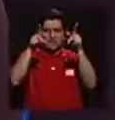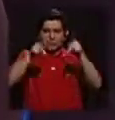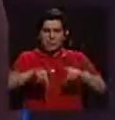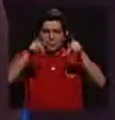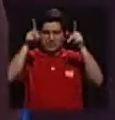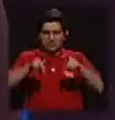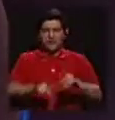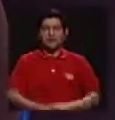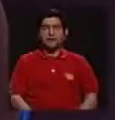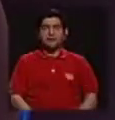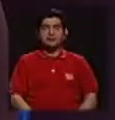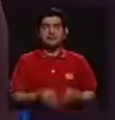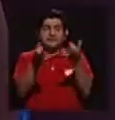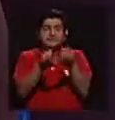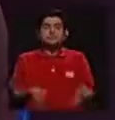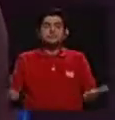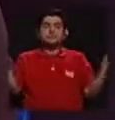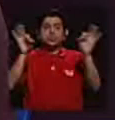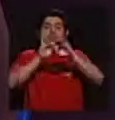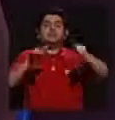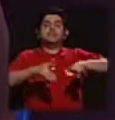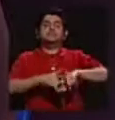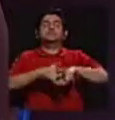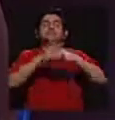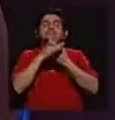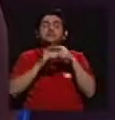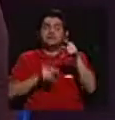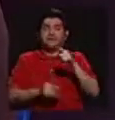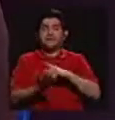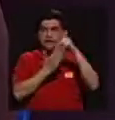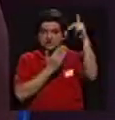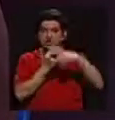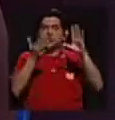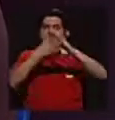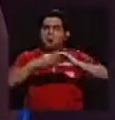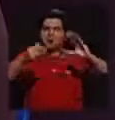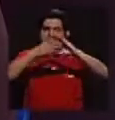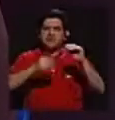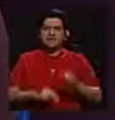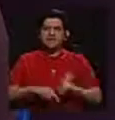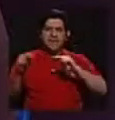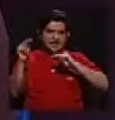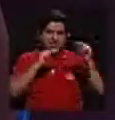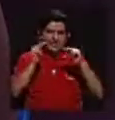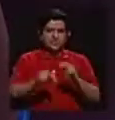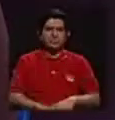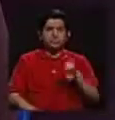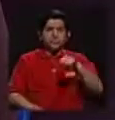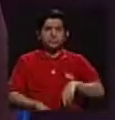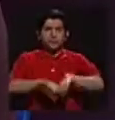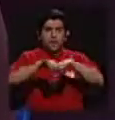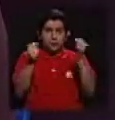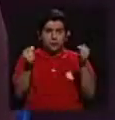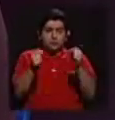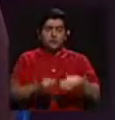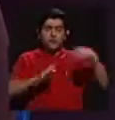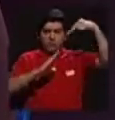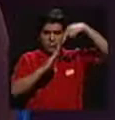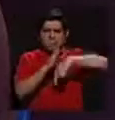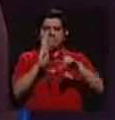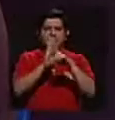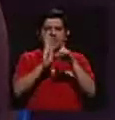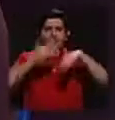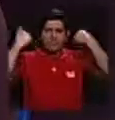personas. Es fundamental iniciar este espacio comentando que la trata es una violación severa a los derechos humanos de